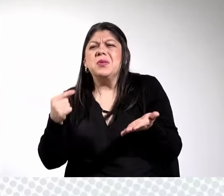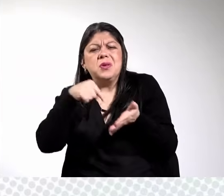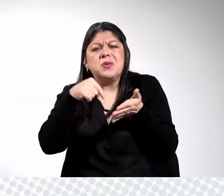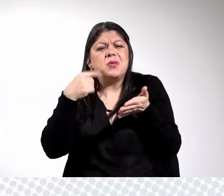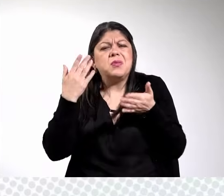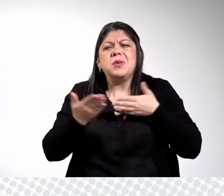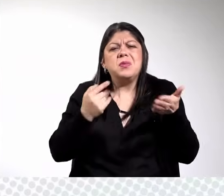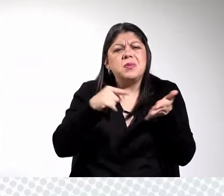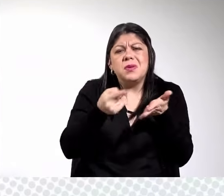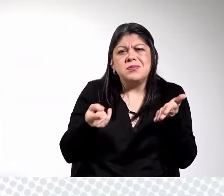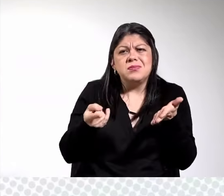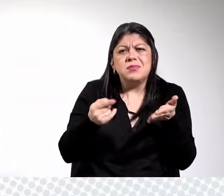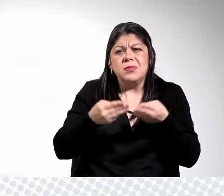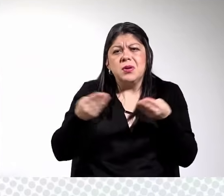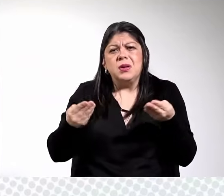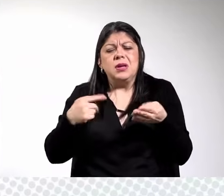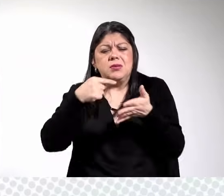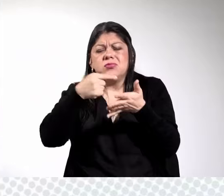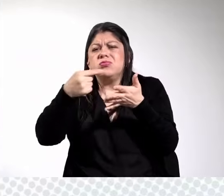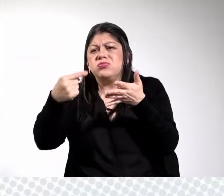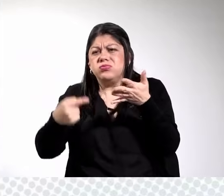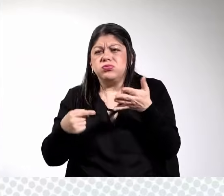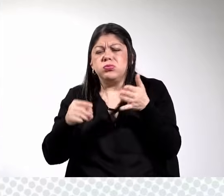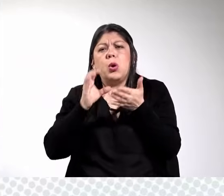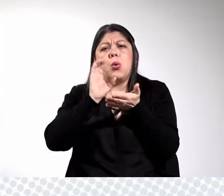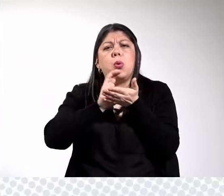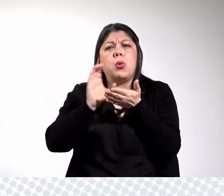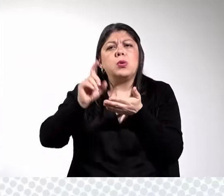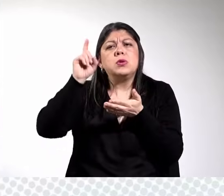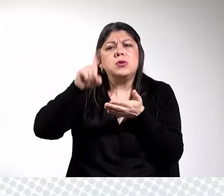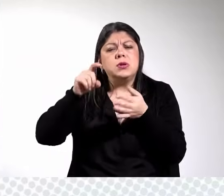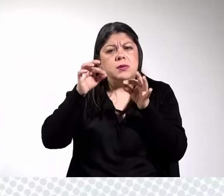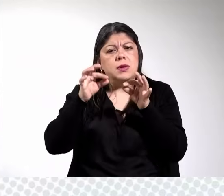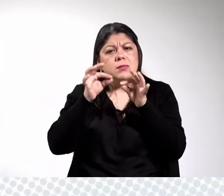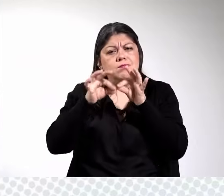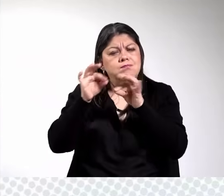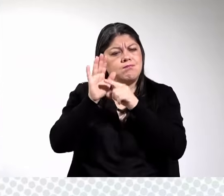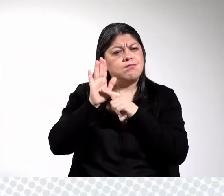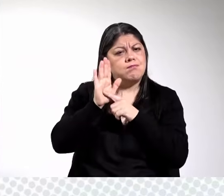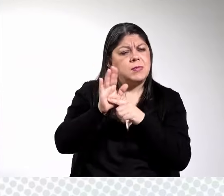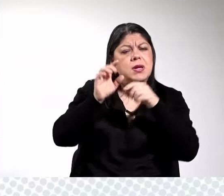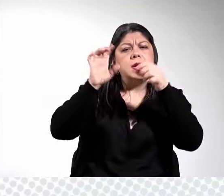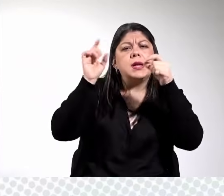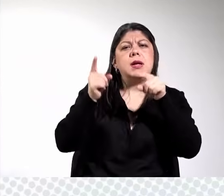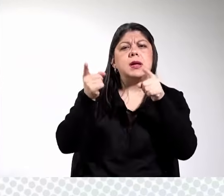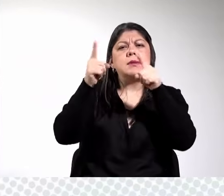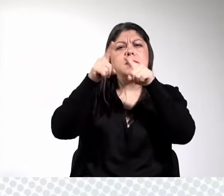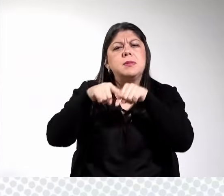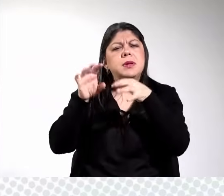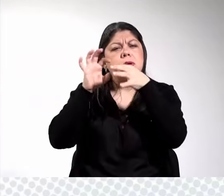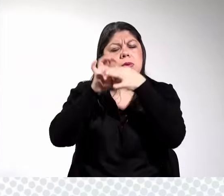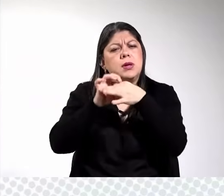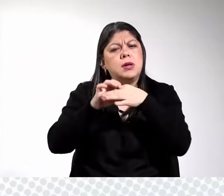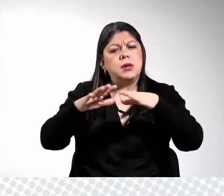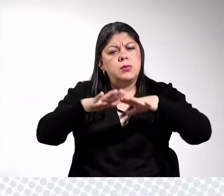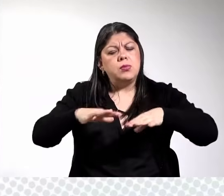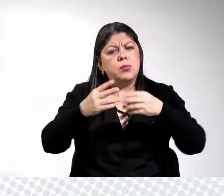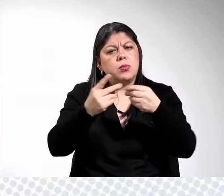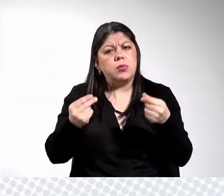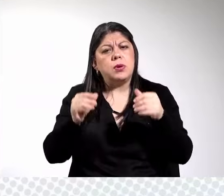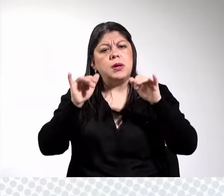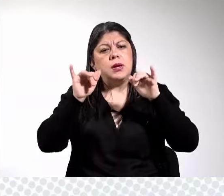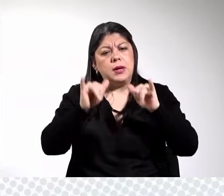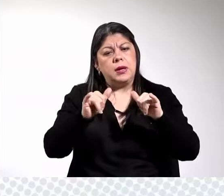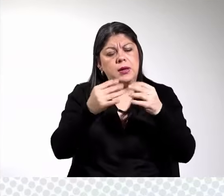me va a servir? Entonces, una cantidad de cursos deben de ser relevantes al lugar donde están los chicos. Porque también quedarse en su tierra